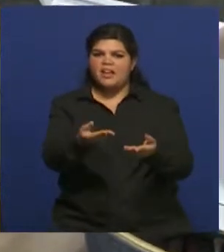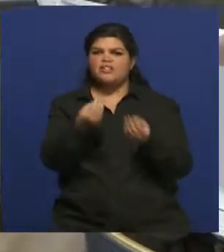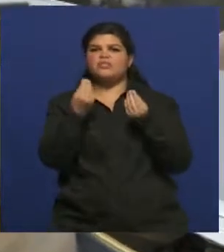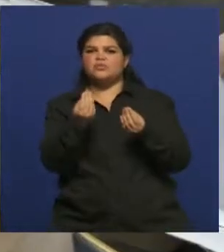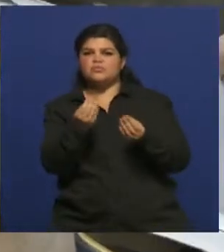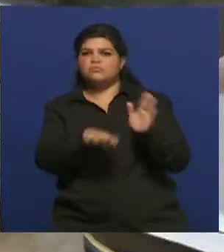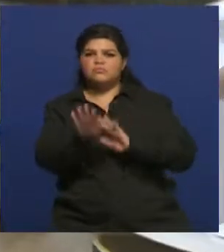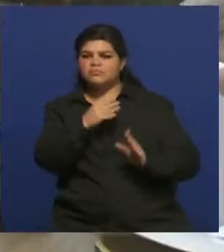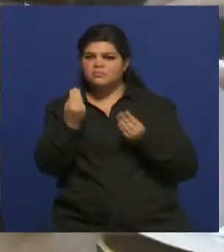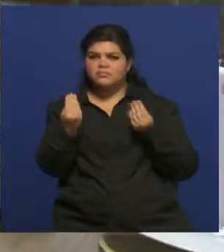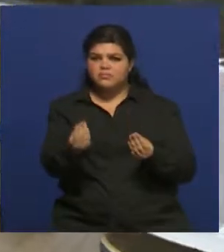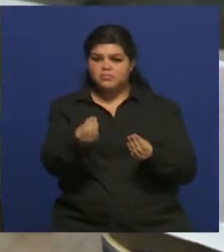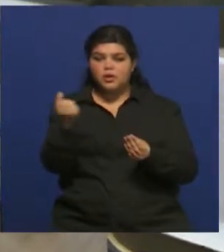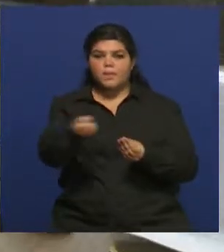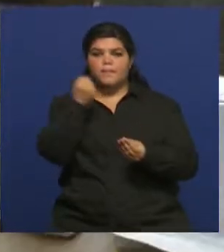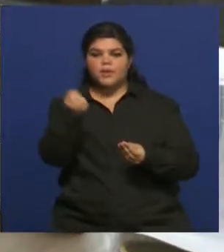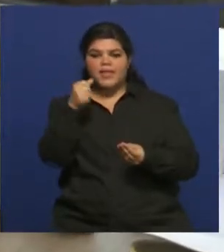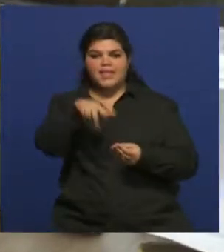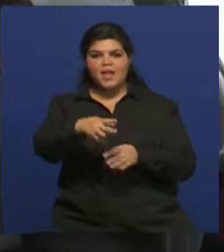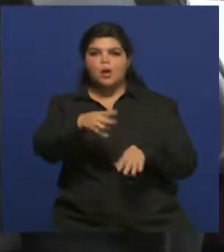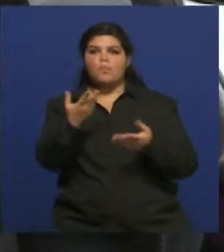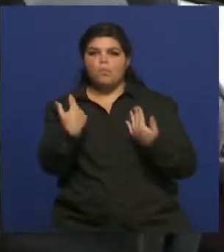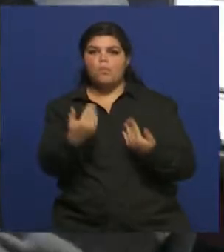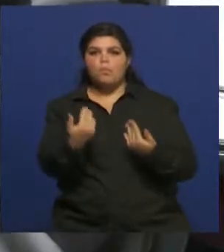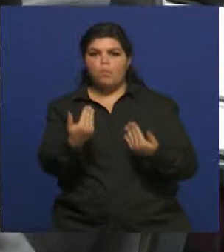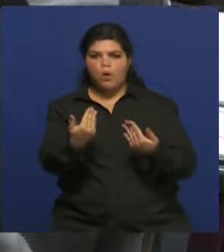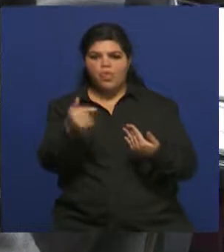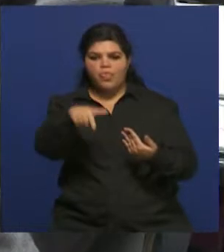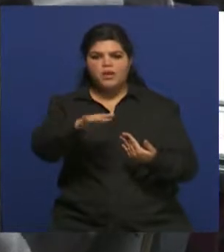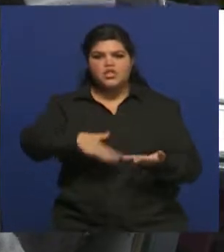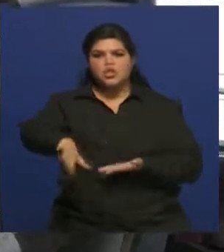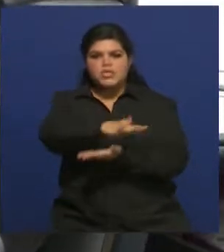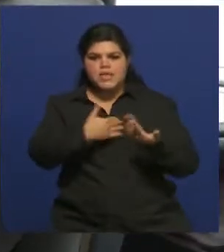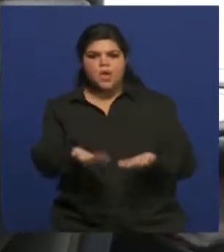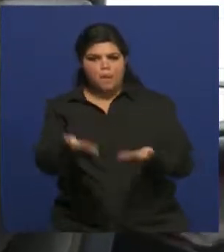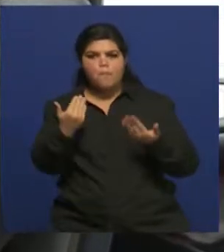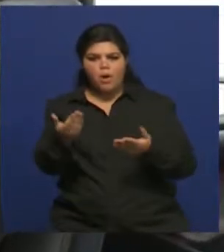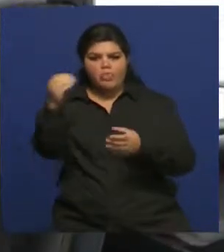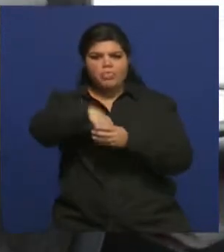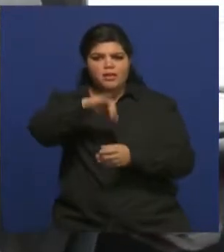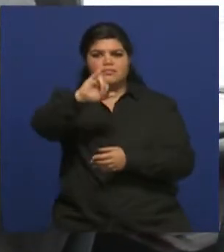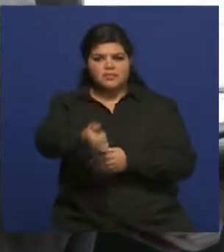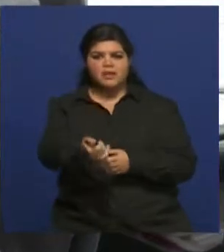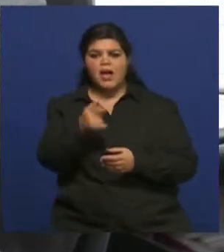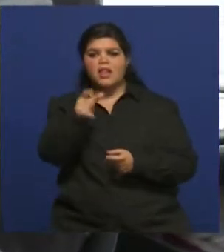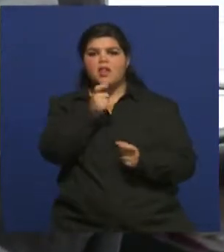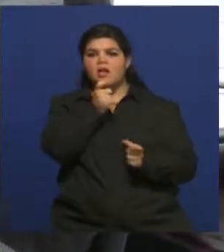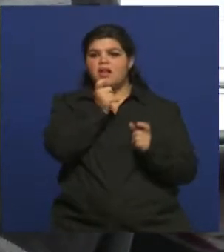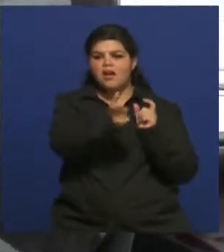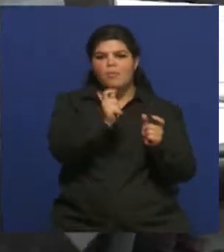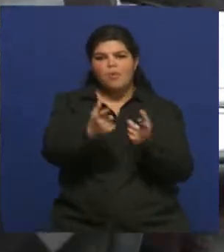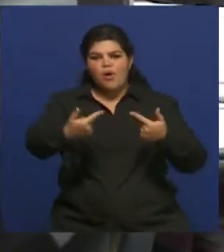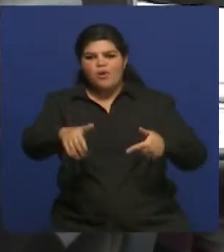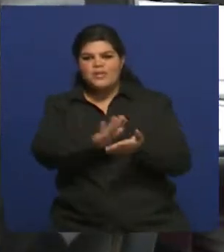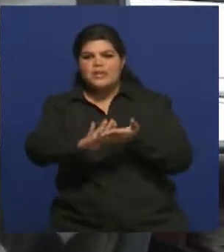para que él pueda sentirse competente socialmente. Es decir, dar respuestas que sean adecuadas a